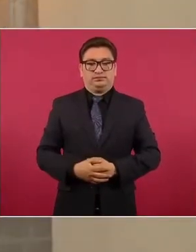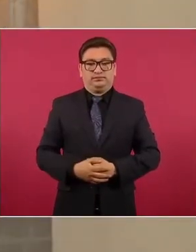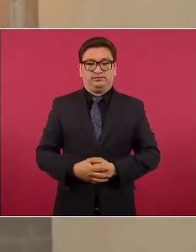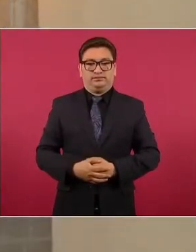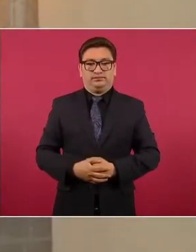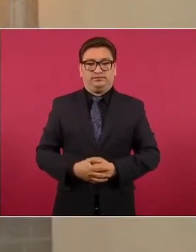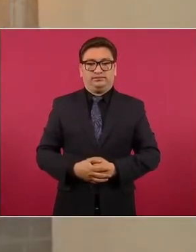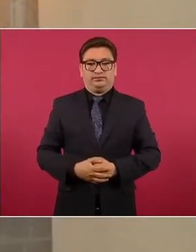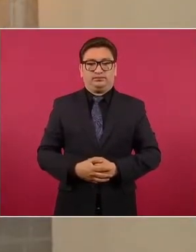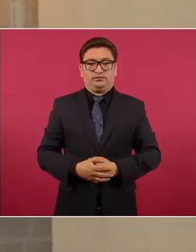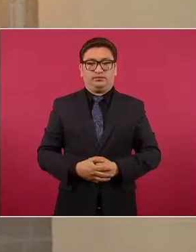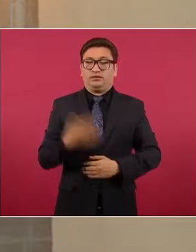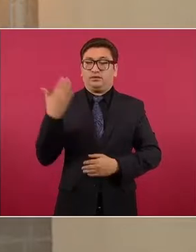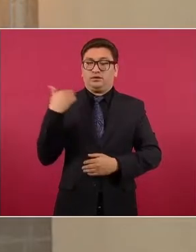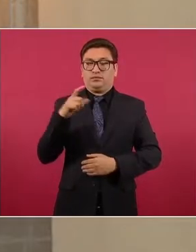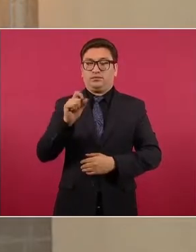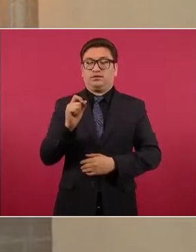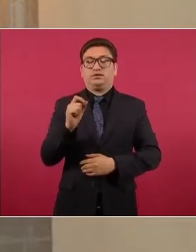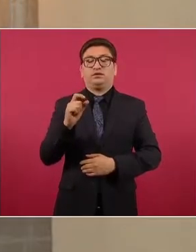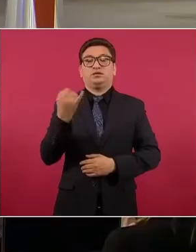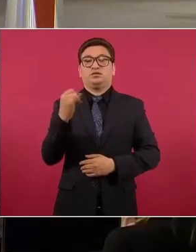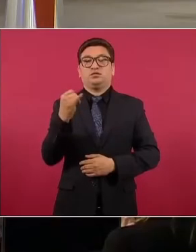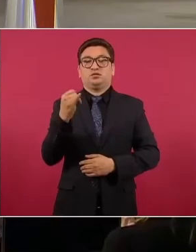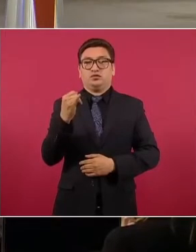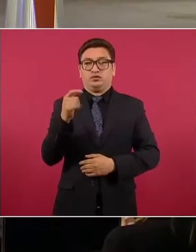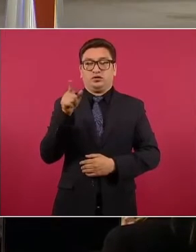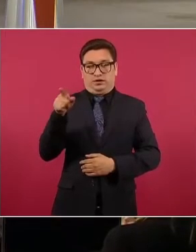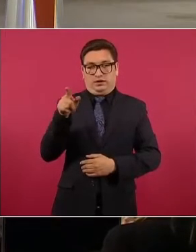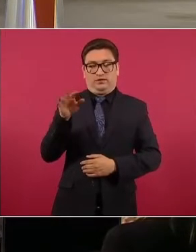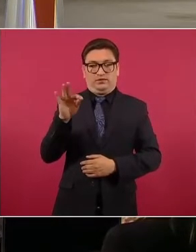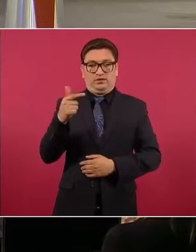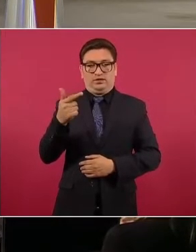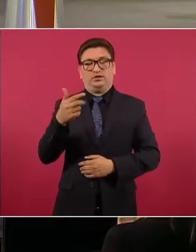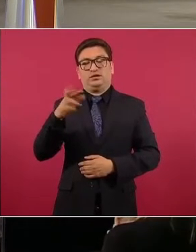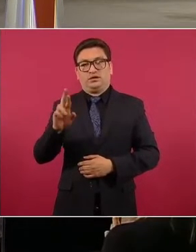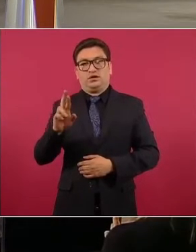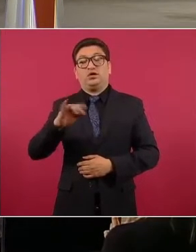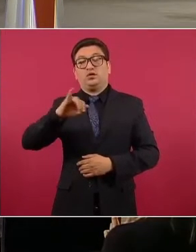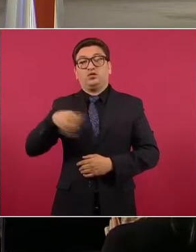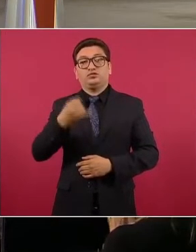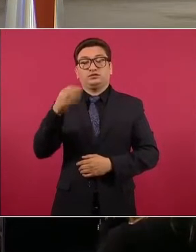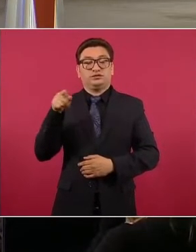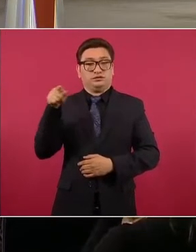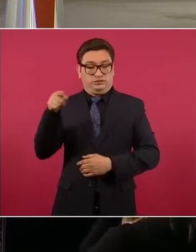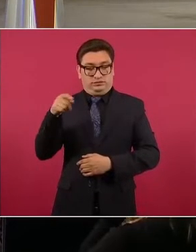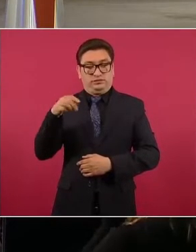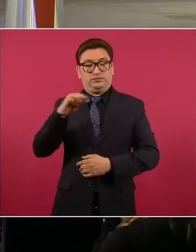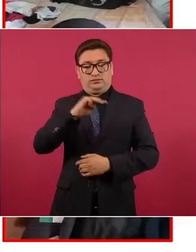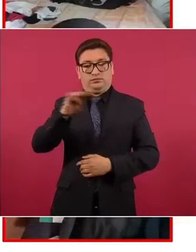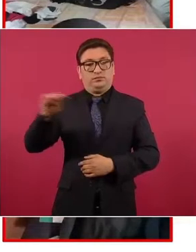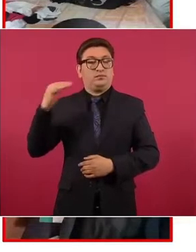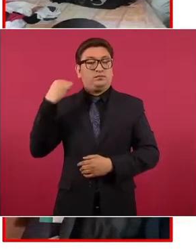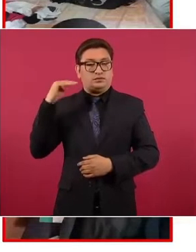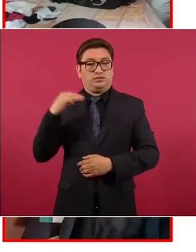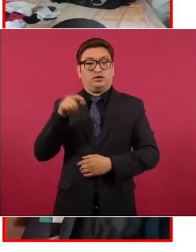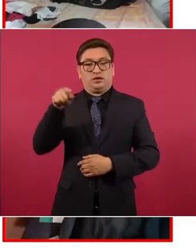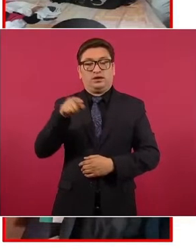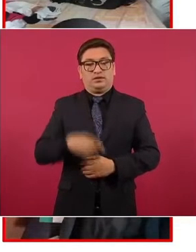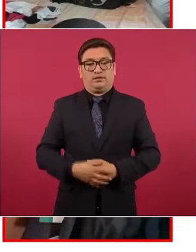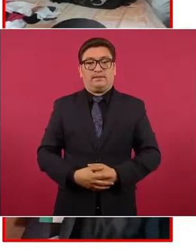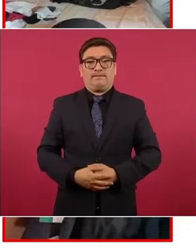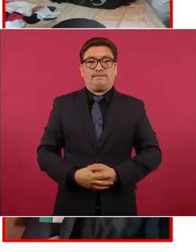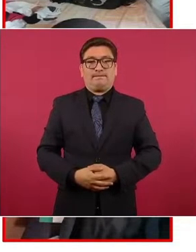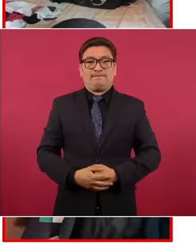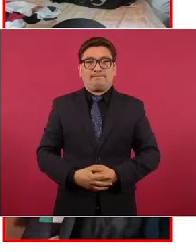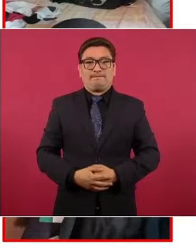Esto fue el pasado 20 de junio, cuando la Fiscalía General de Justicia de Michoacán, en coordinación con la Secretaría de